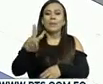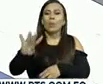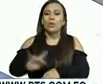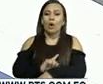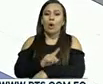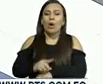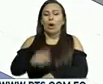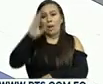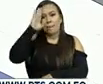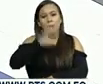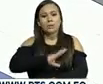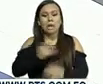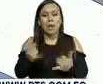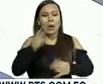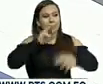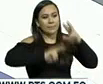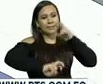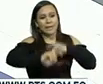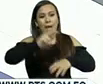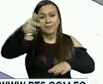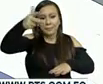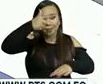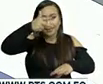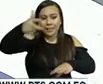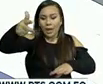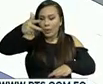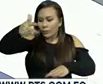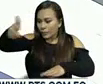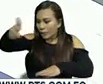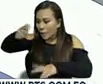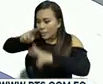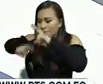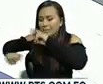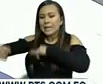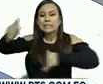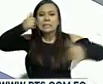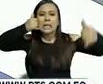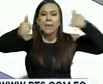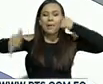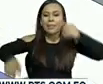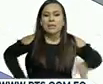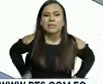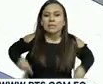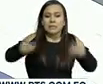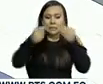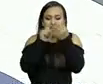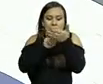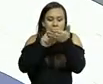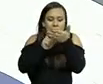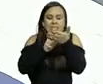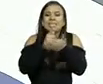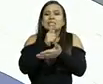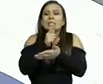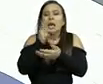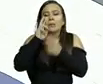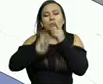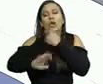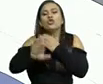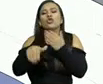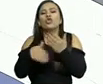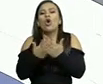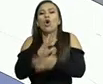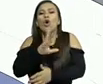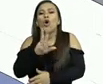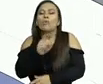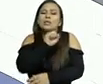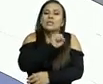la policía analiza los vídeos de las cámaras de seguridad y las llamadas de los celulares para determinar todos los robos fueron cometidos